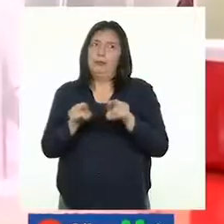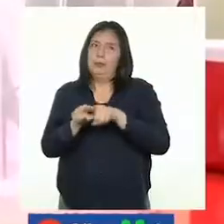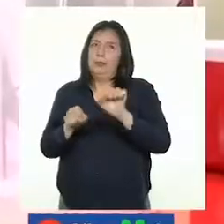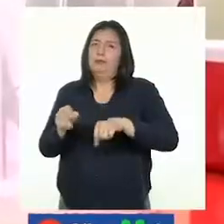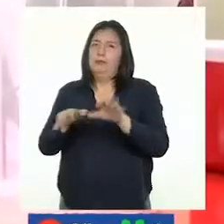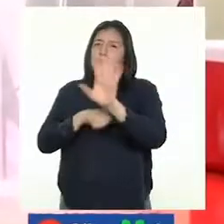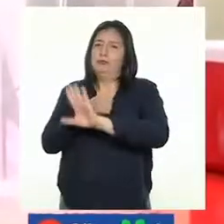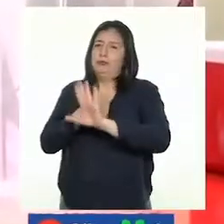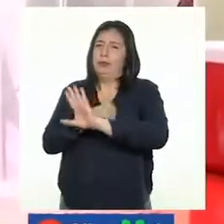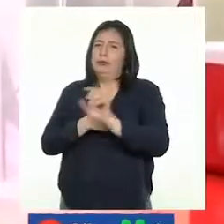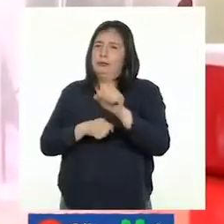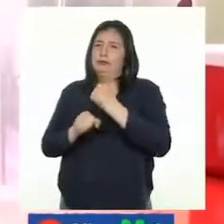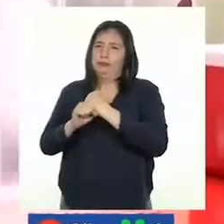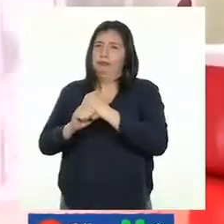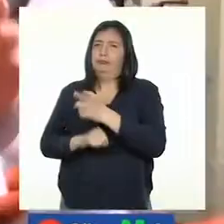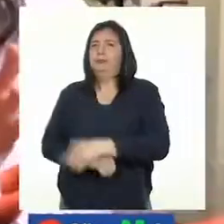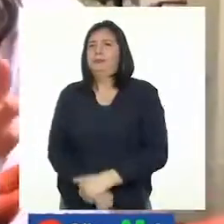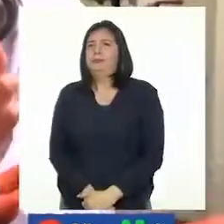de seguridad.